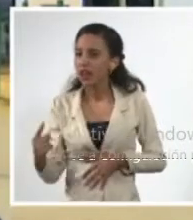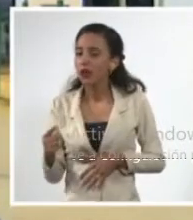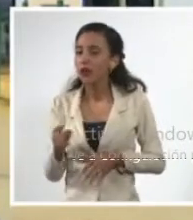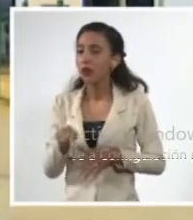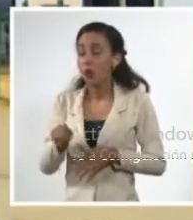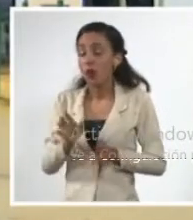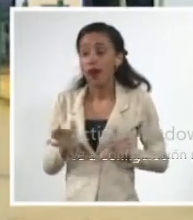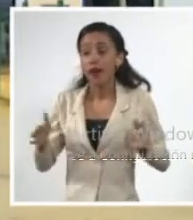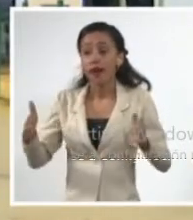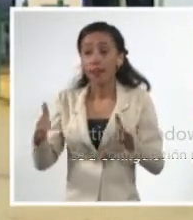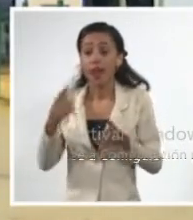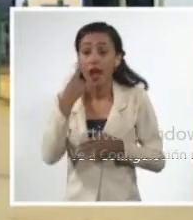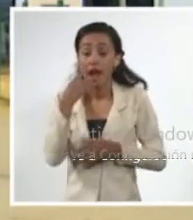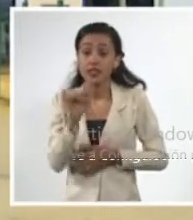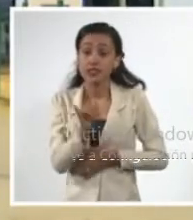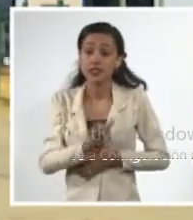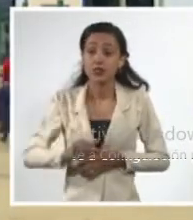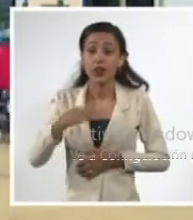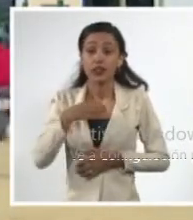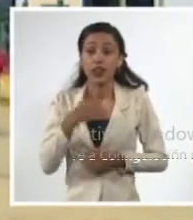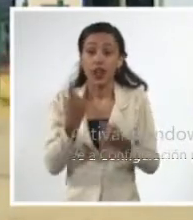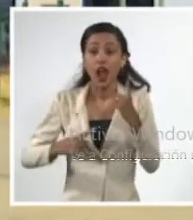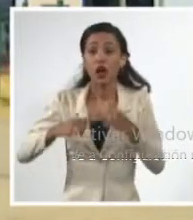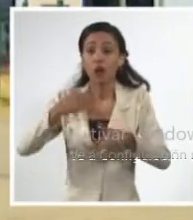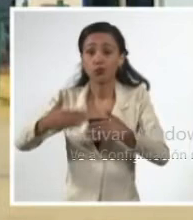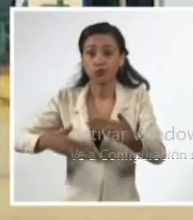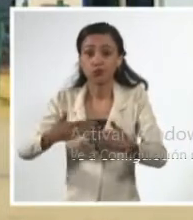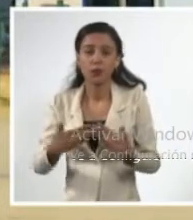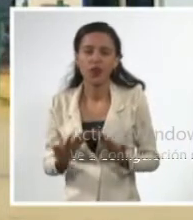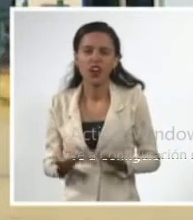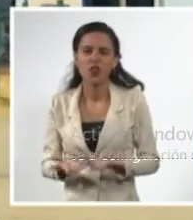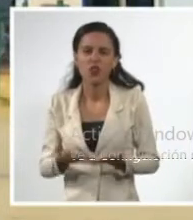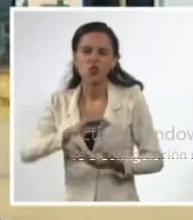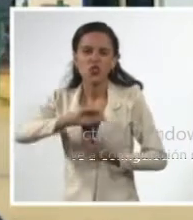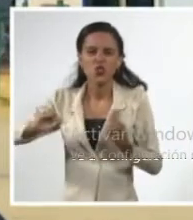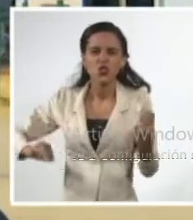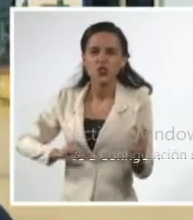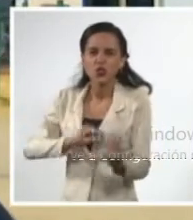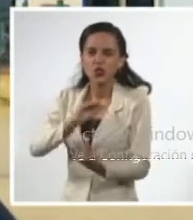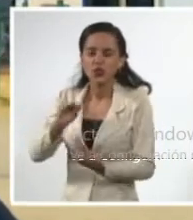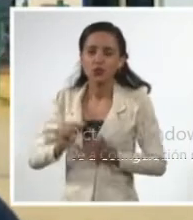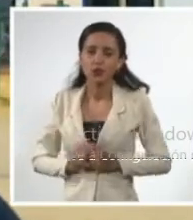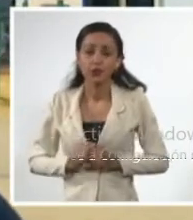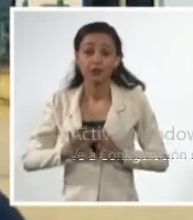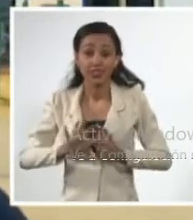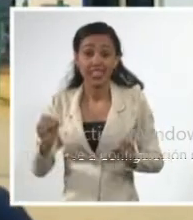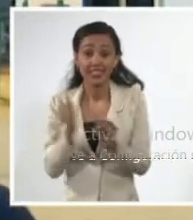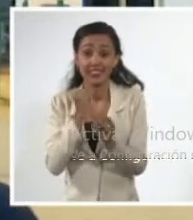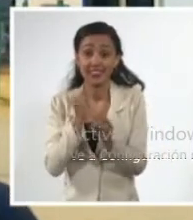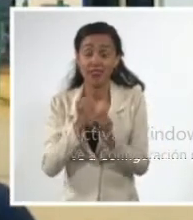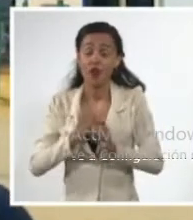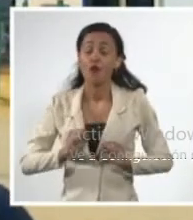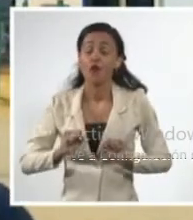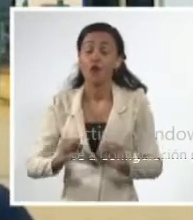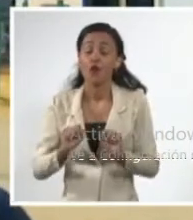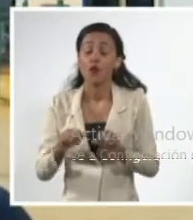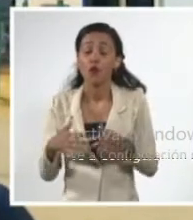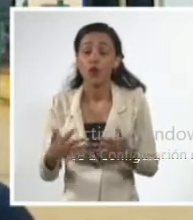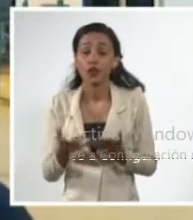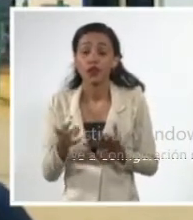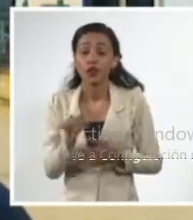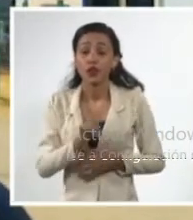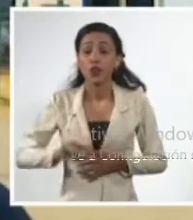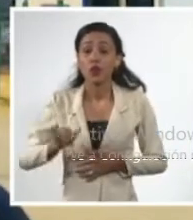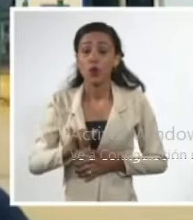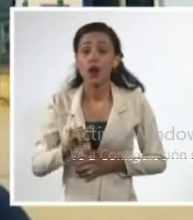caldera, para ver si también requiere algún tipo de sustitución. Se ha trabajado de una manera intensa, ya prácticamente